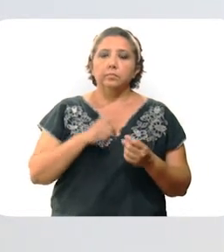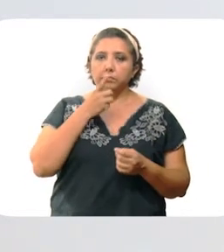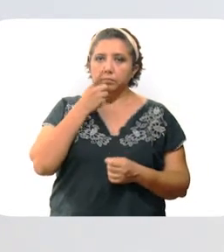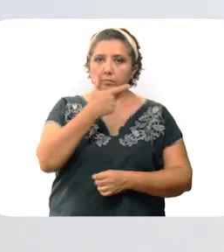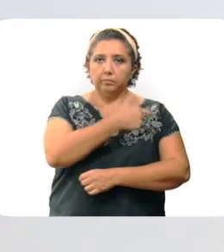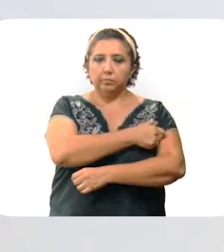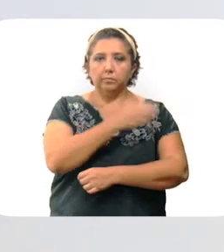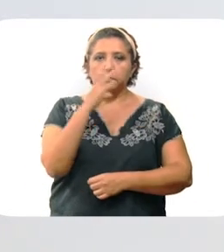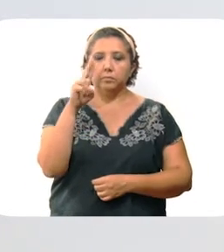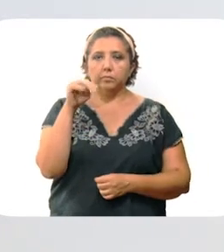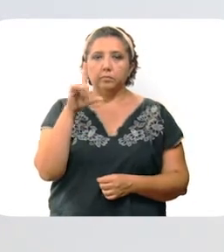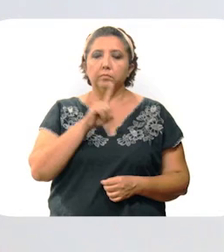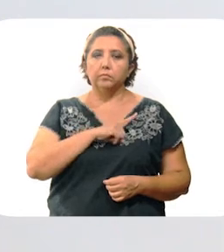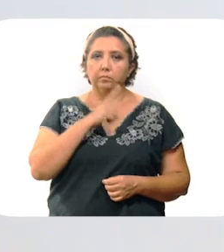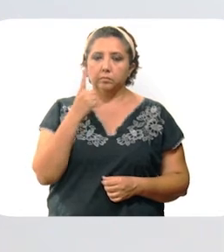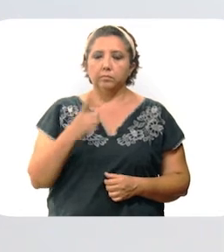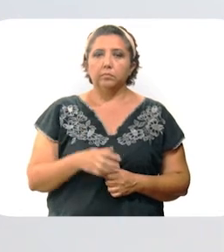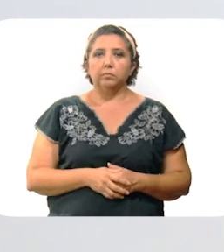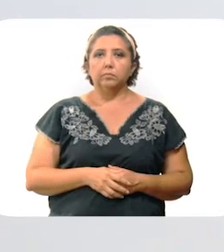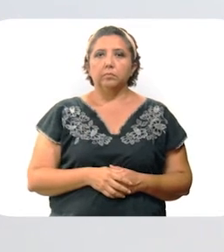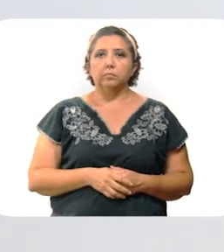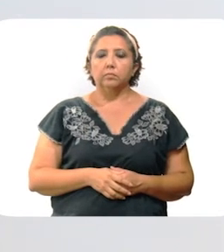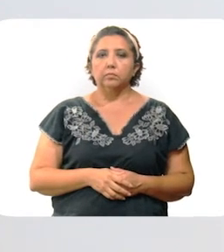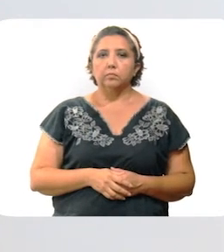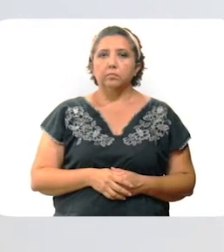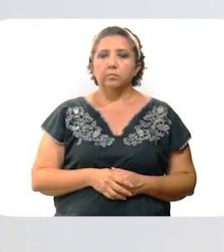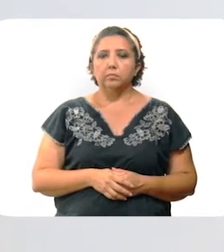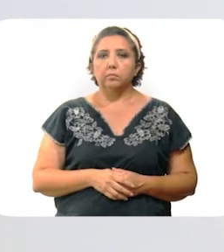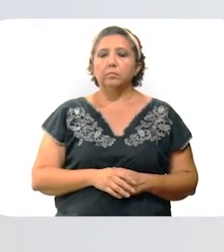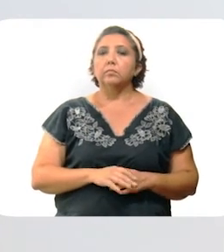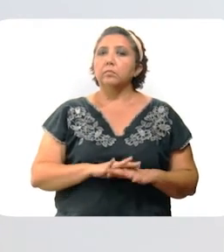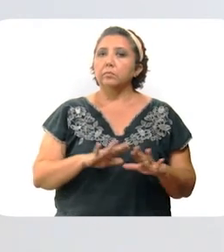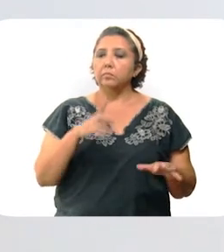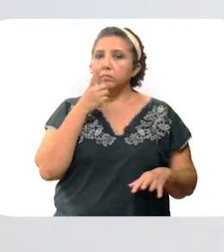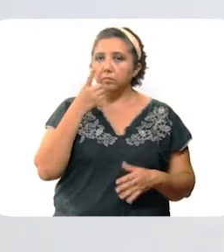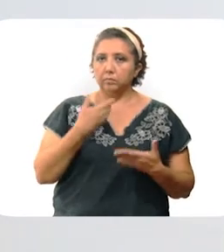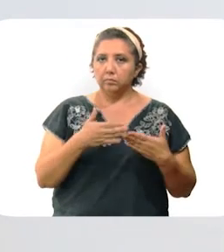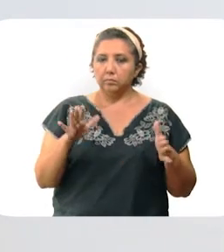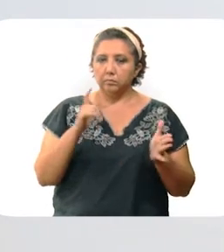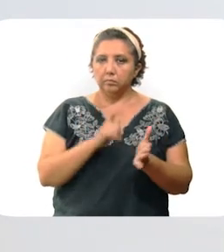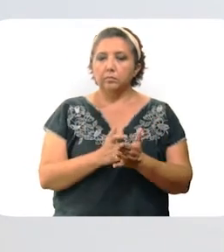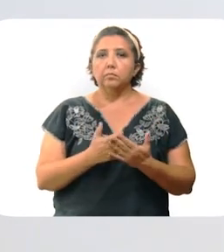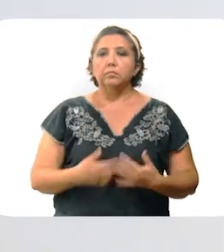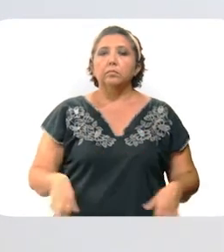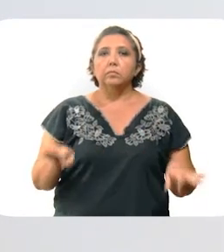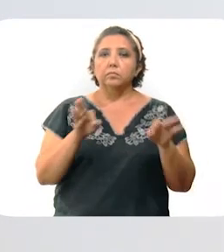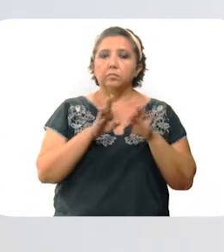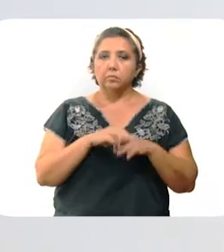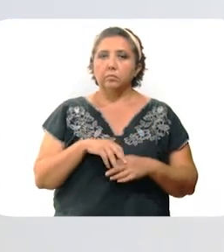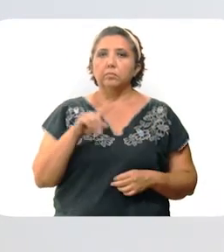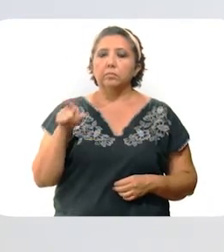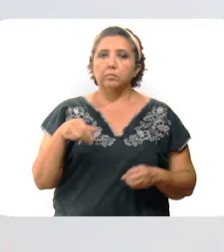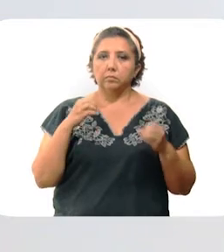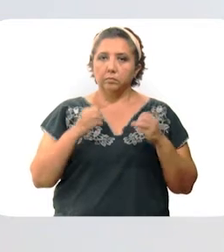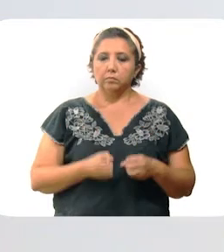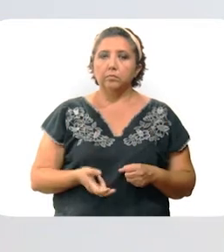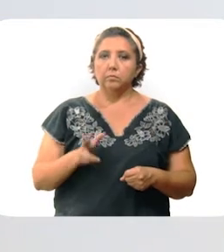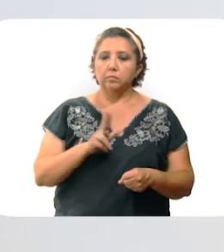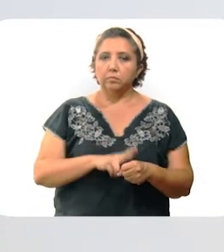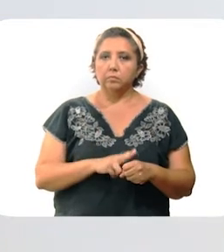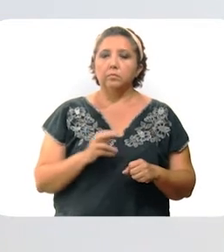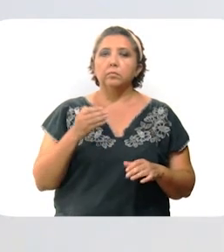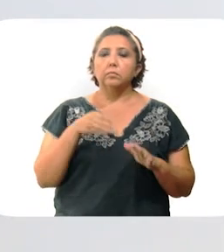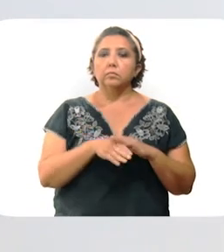aplicó la vacuna Cancino de una sola dosis. Como se ha señalado en la reapertura económica, los datos más importantes son la